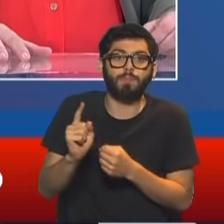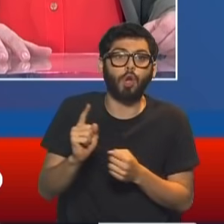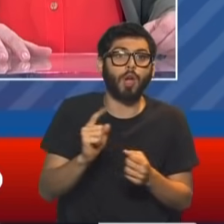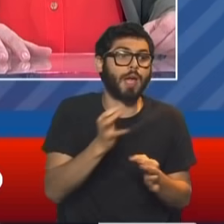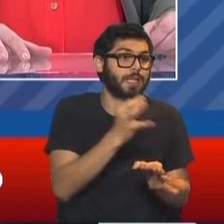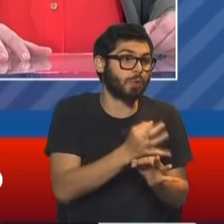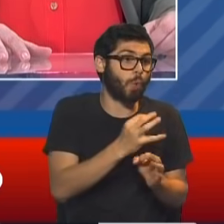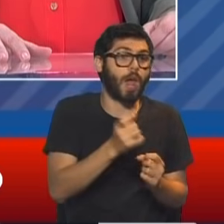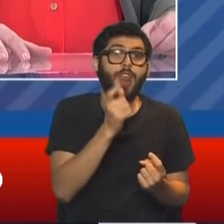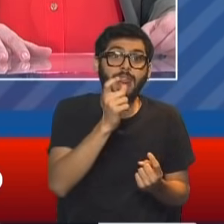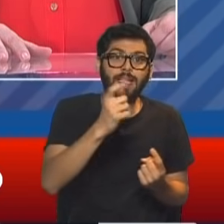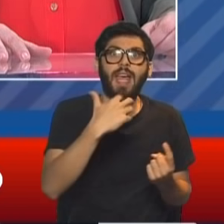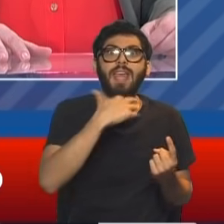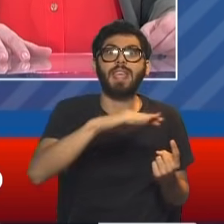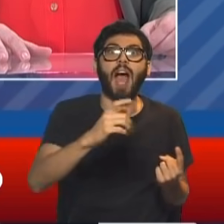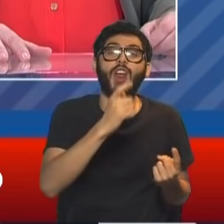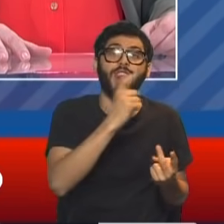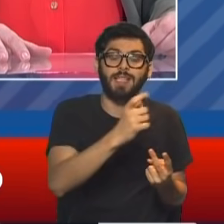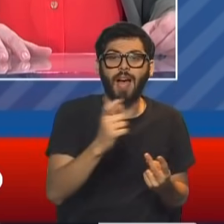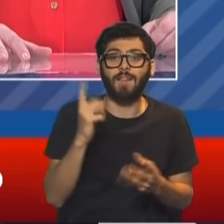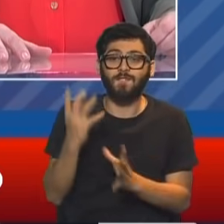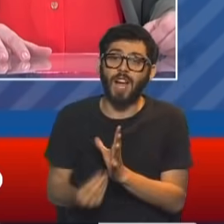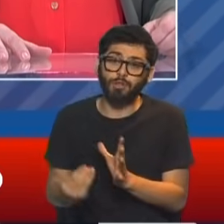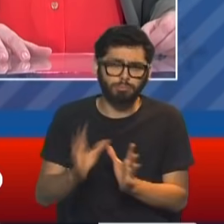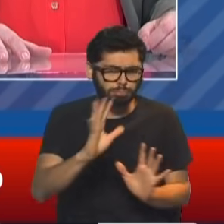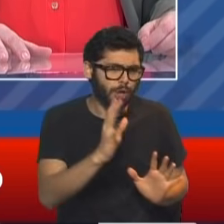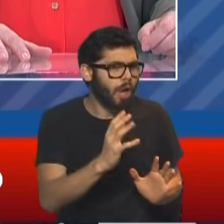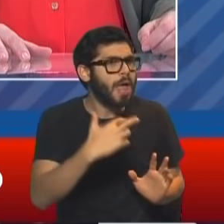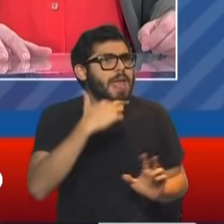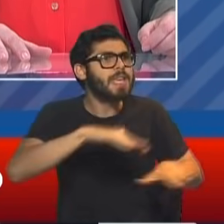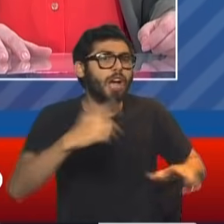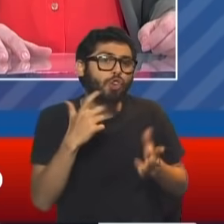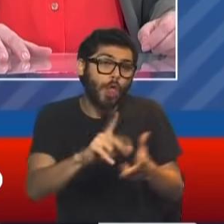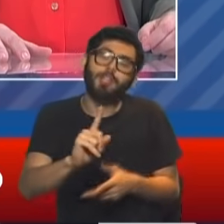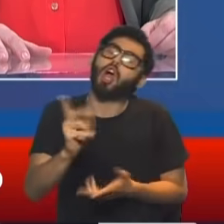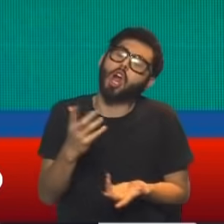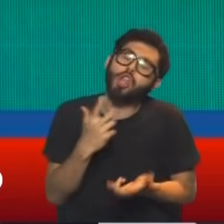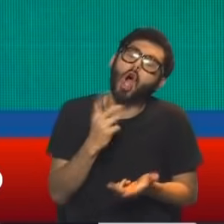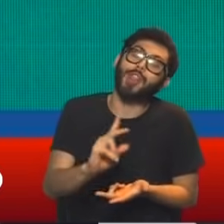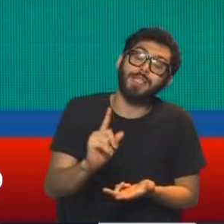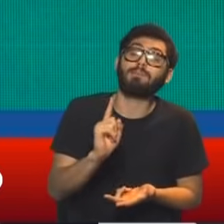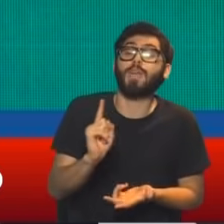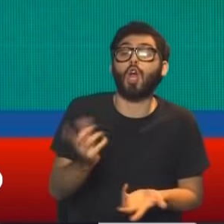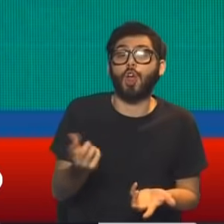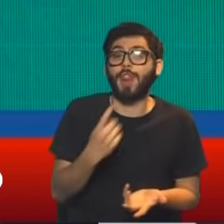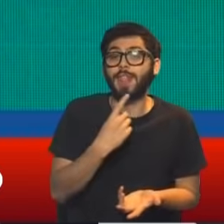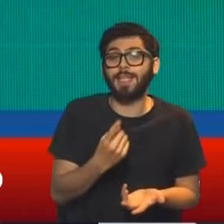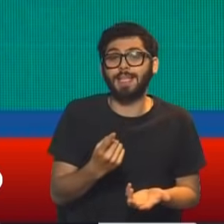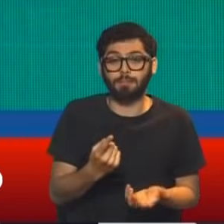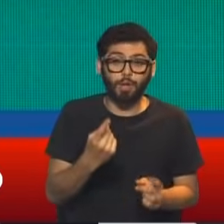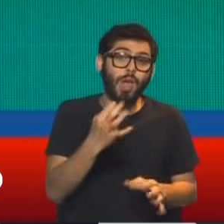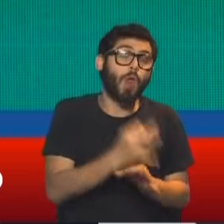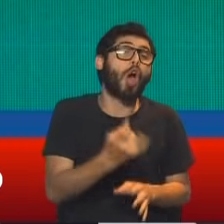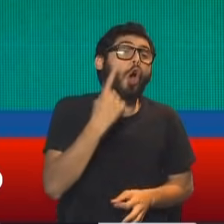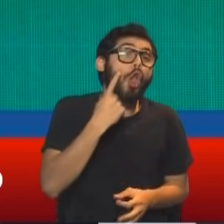colegio, nombrar las hijas. En esto se equivoca. Las hijas no las nombra, está bien. No las nombra, pero dice... Lo conoces al